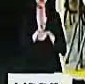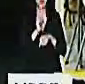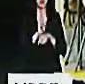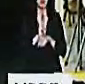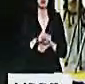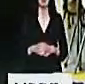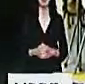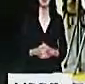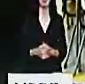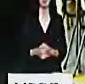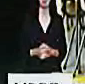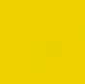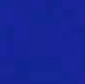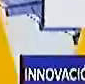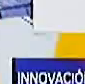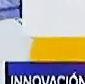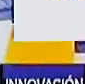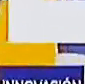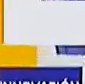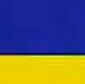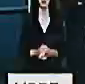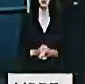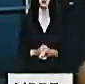invitada a este capítulo de Libremente.